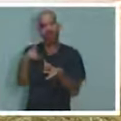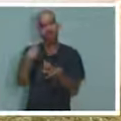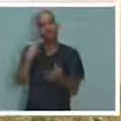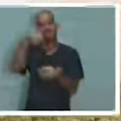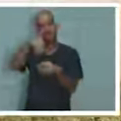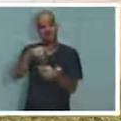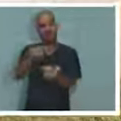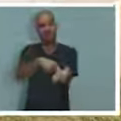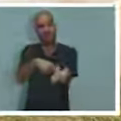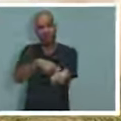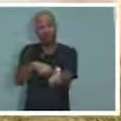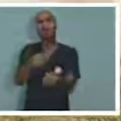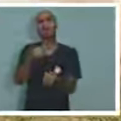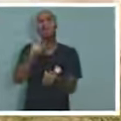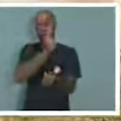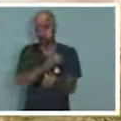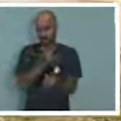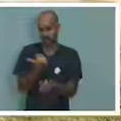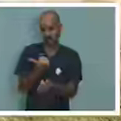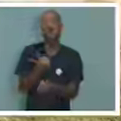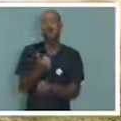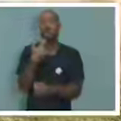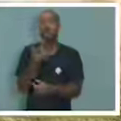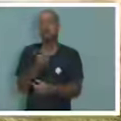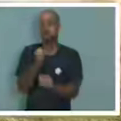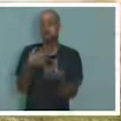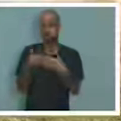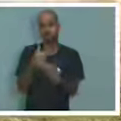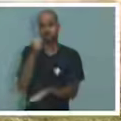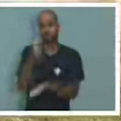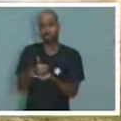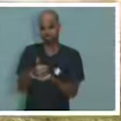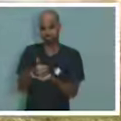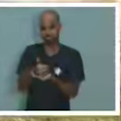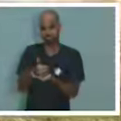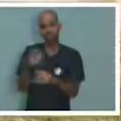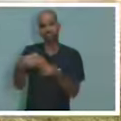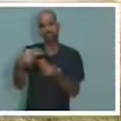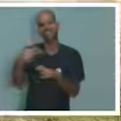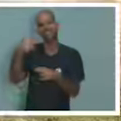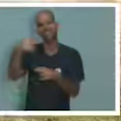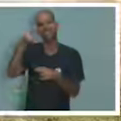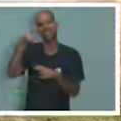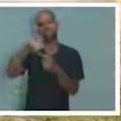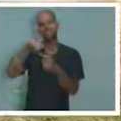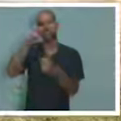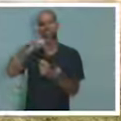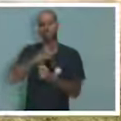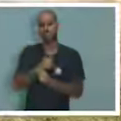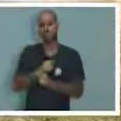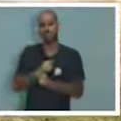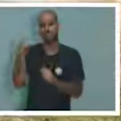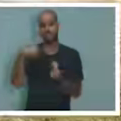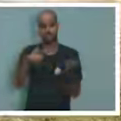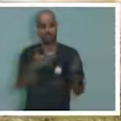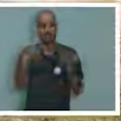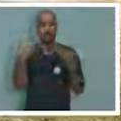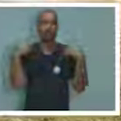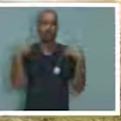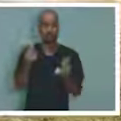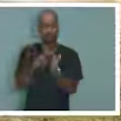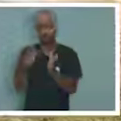ciencia aplicado en la genética porcina en nuestro país, lo constituye la unidad empresarial de base genética El Jigüe, con quien tengo el inmenso placer hoy